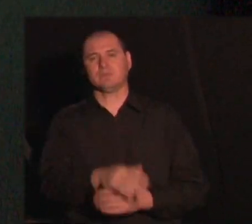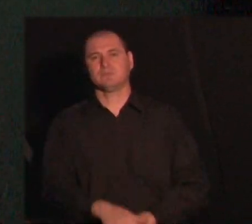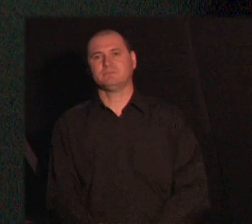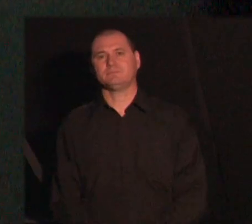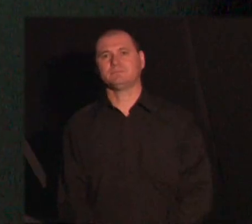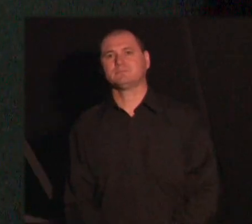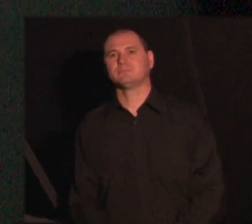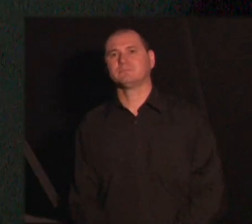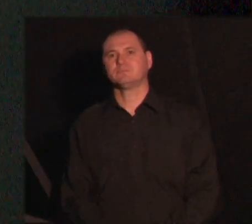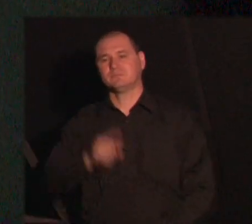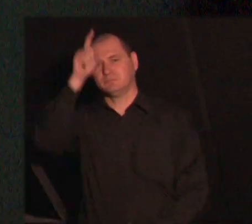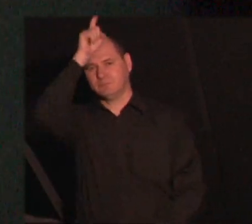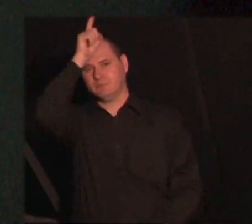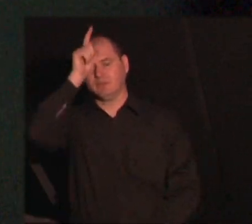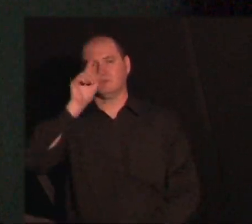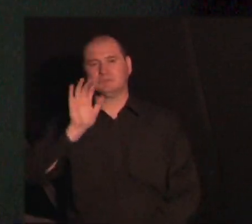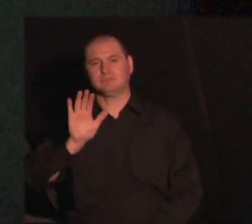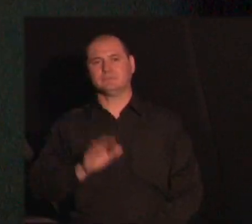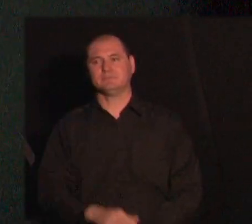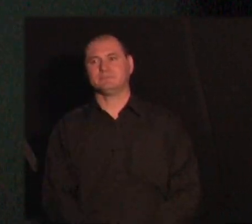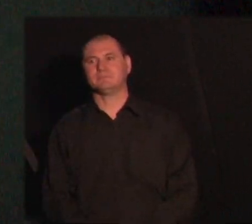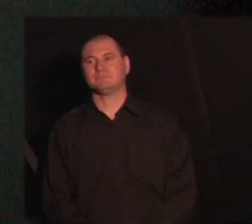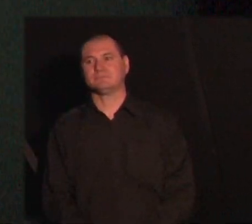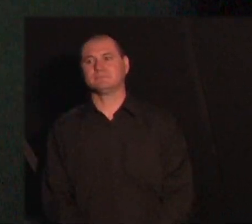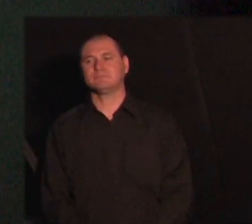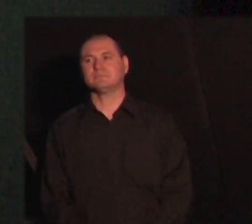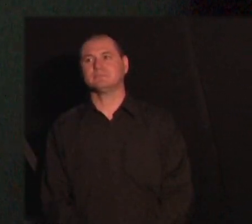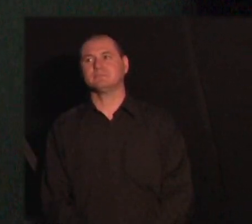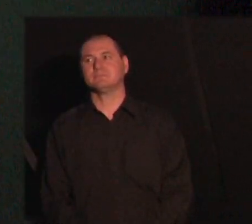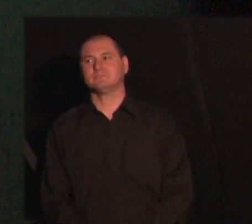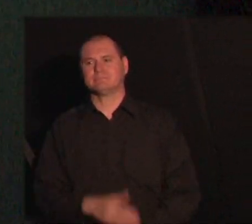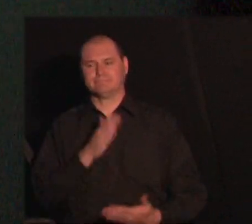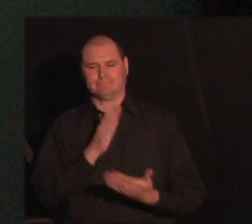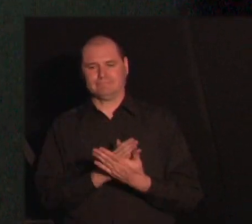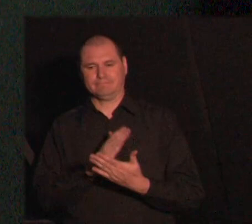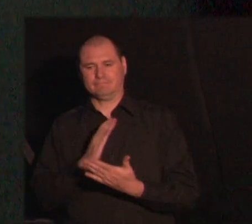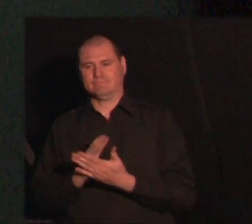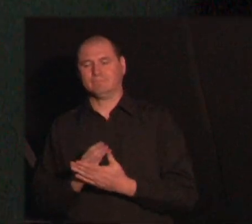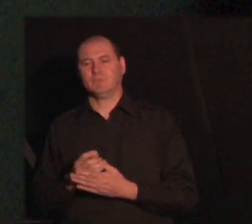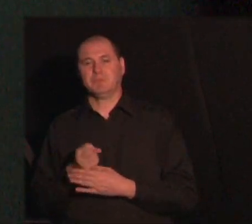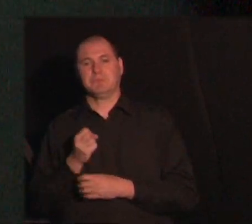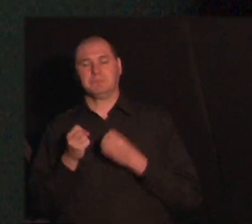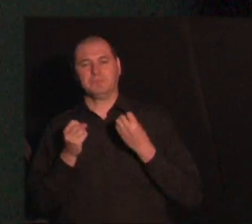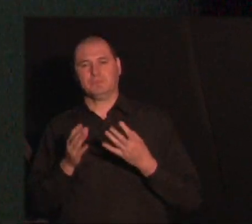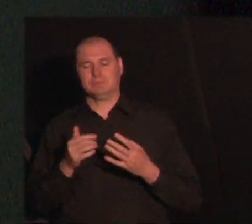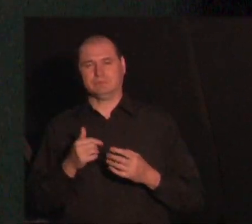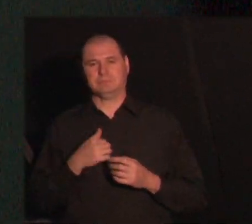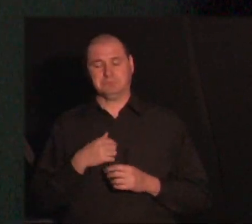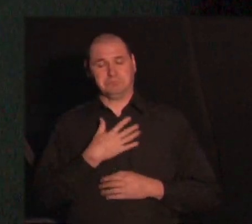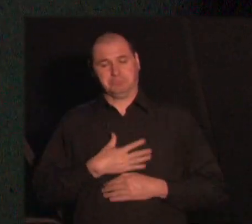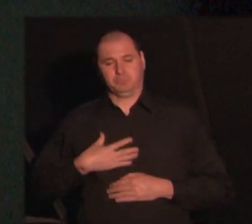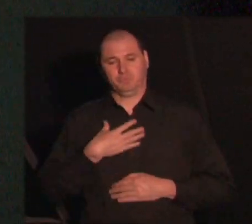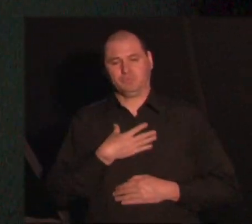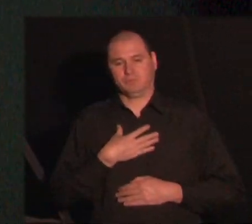porque los alemanes son así, bien estrictos. Entonces, nada, mi mamá con